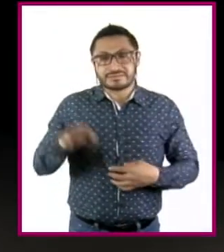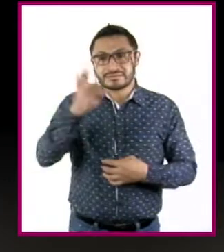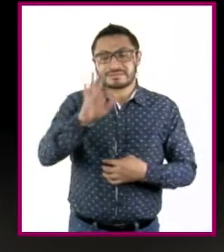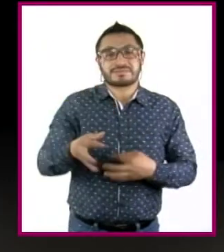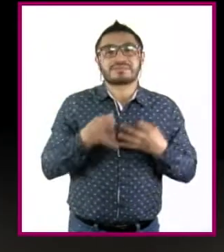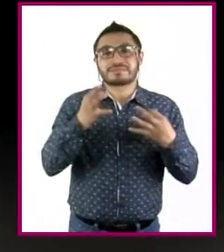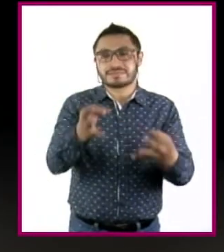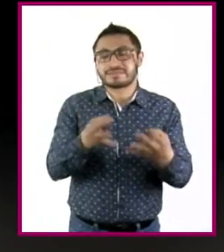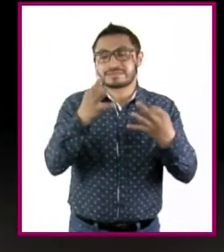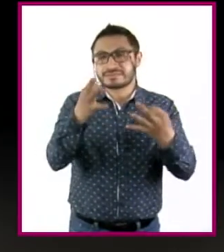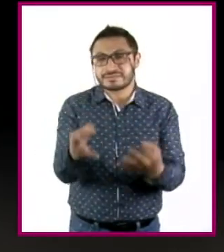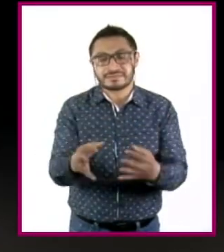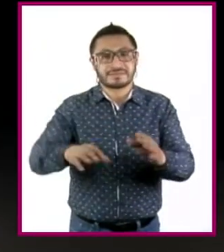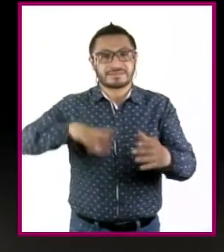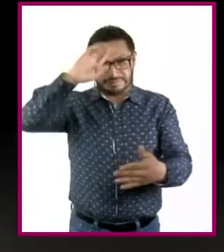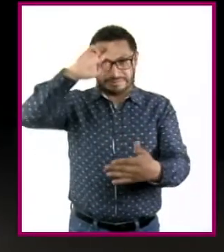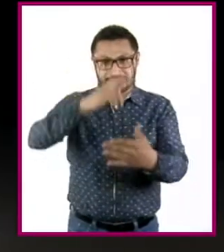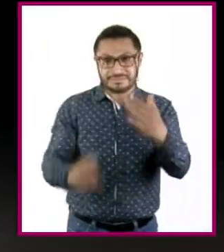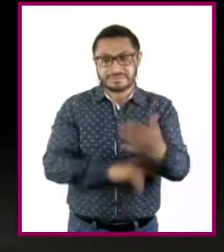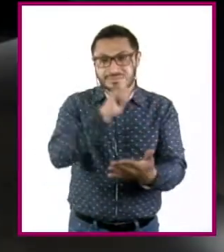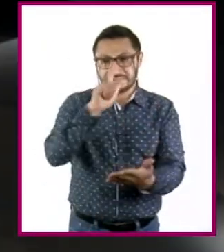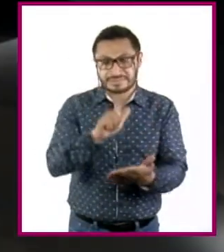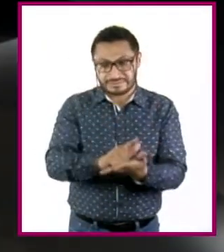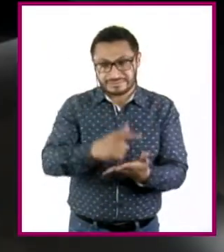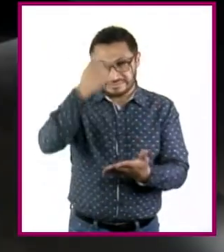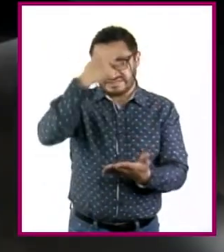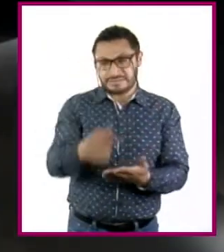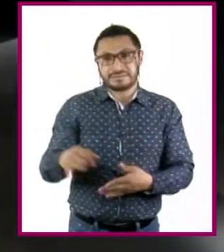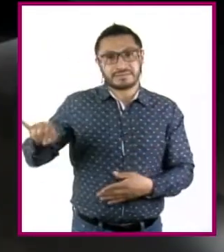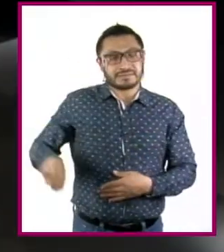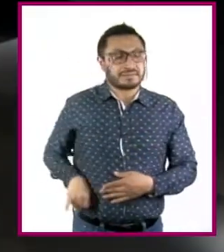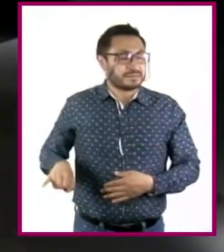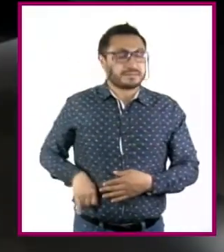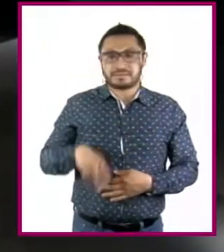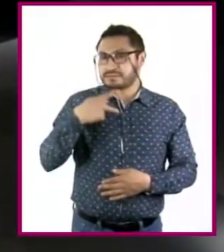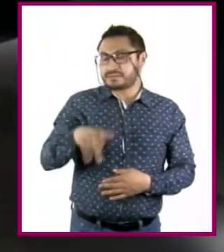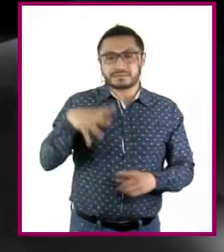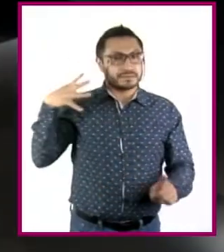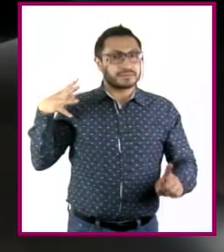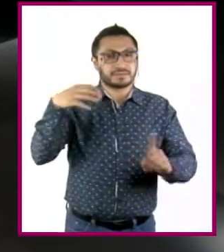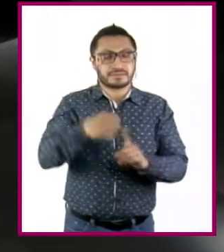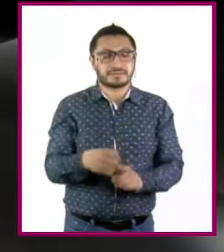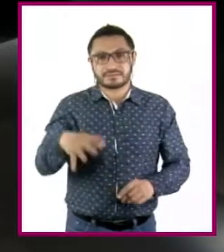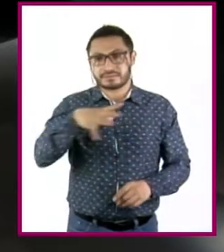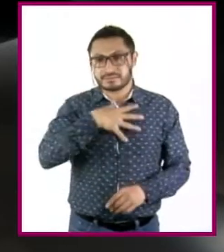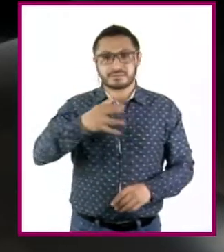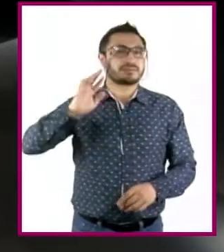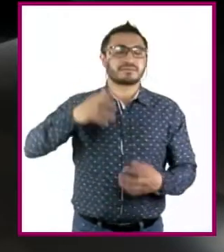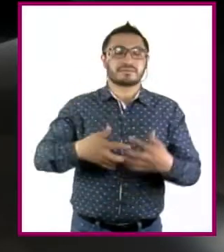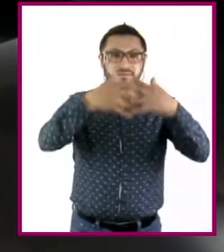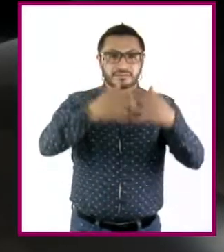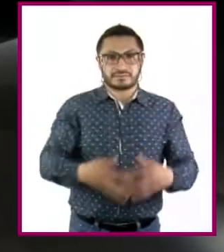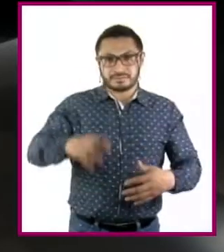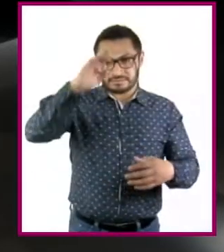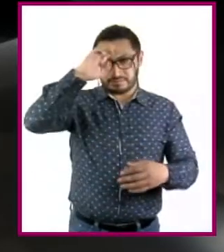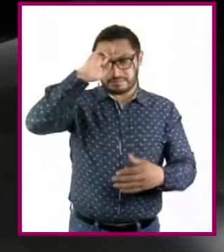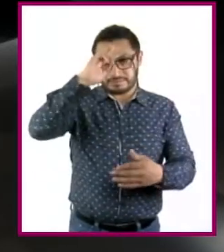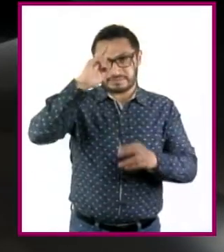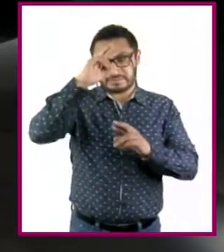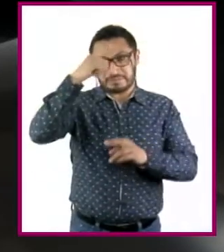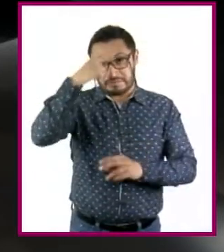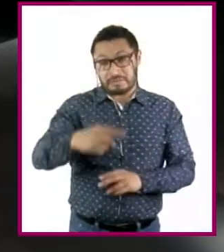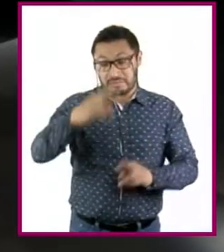la ley para satisfacer sus deseos personales, una máquina diseñada para respetar las leyes vigentes sin